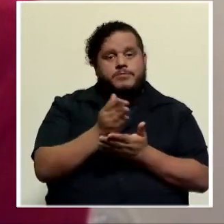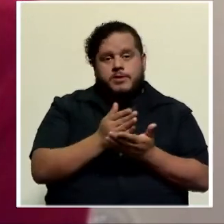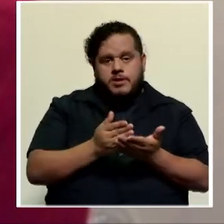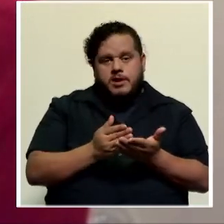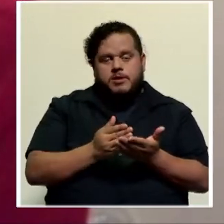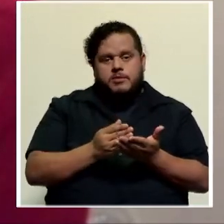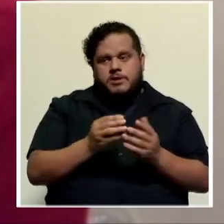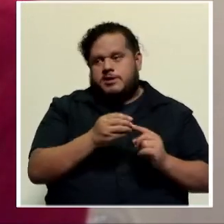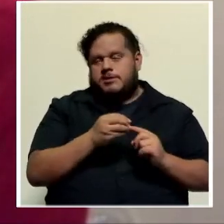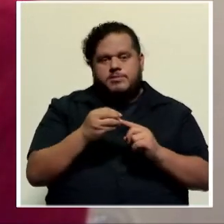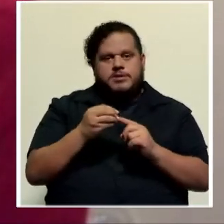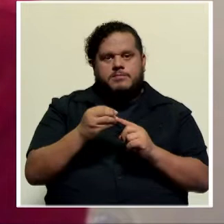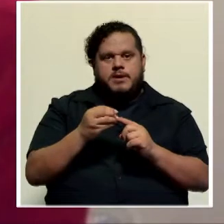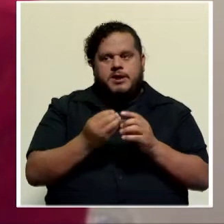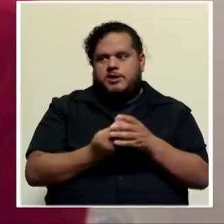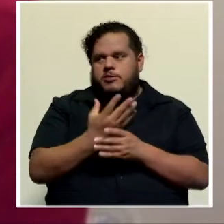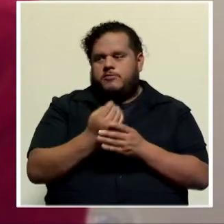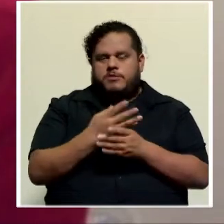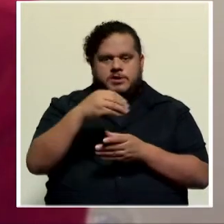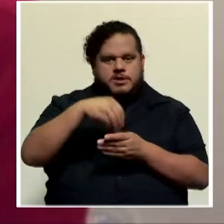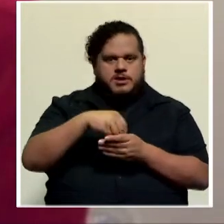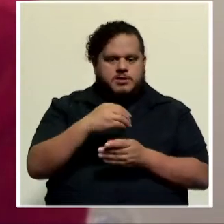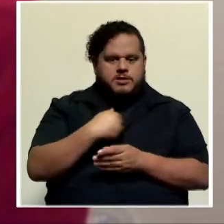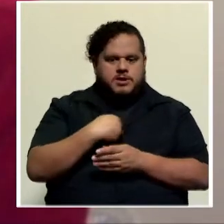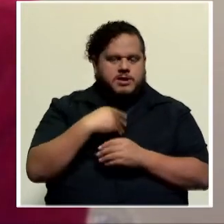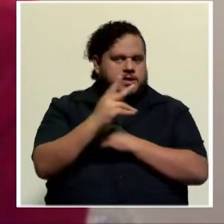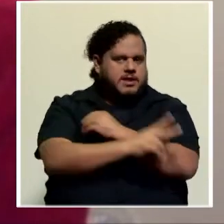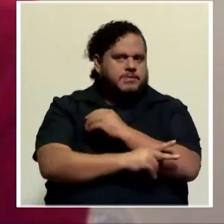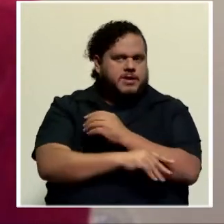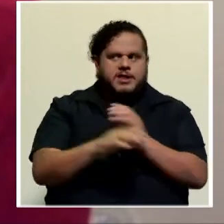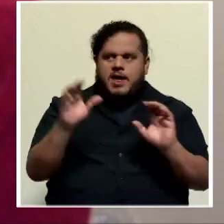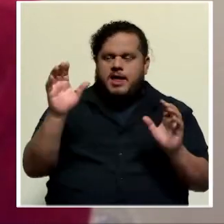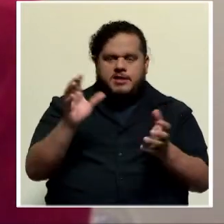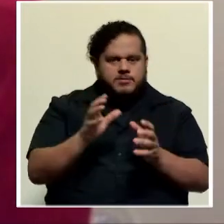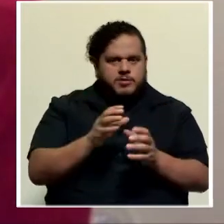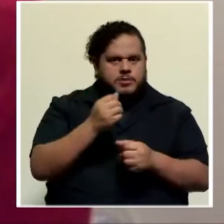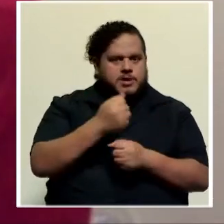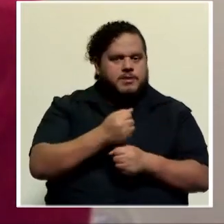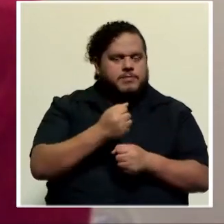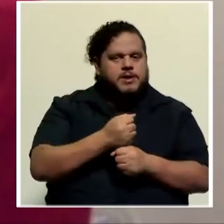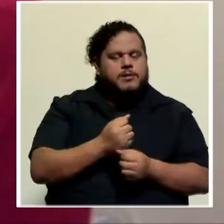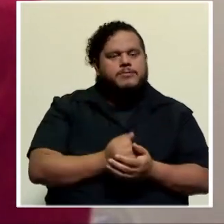las principales fuentes de ingresos que tiene nuestro país, a disminuir empleo, como